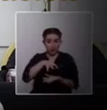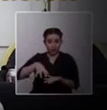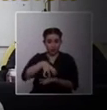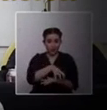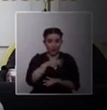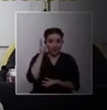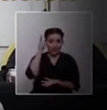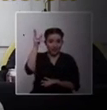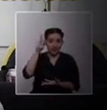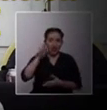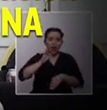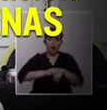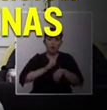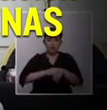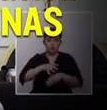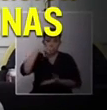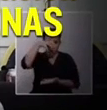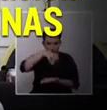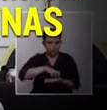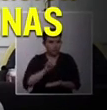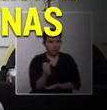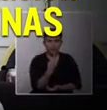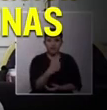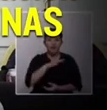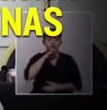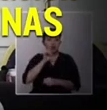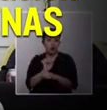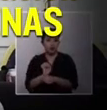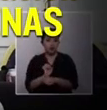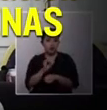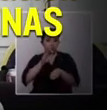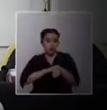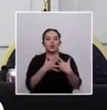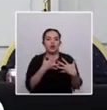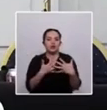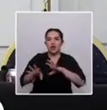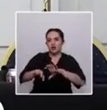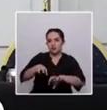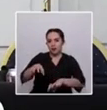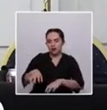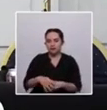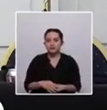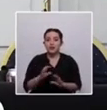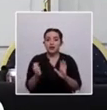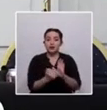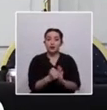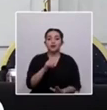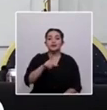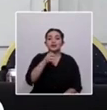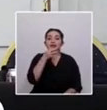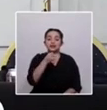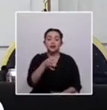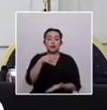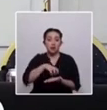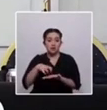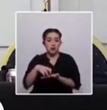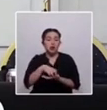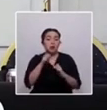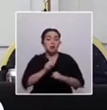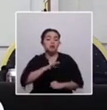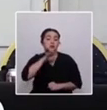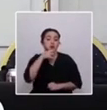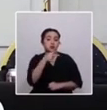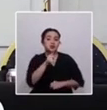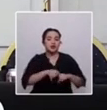ser autorizado por los pueblos. Para usar el auto, ¿vamos a tener que pedir autorización? El artículo 7 dice que los pueblos pueden usar su territorio,